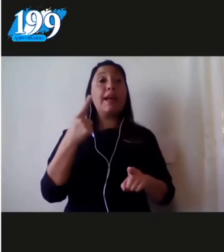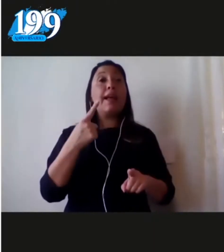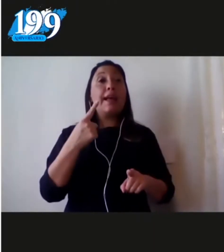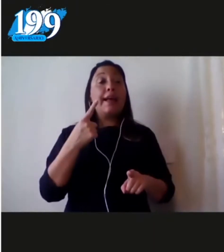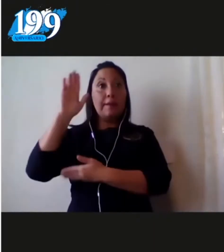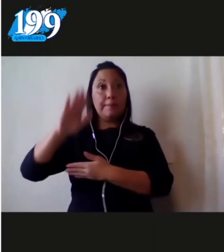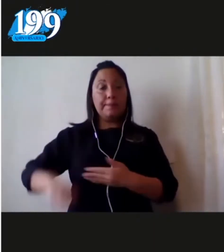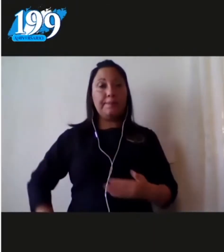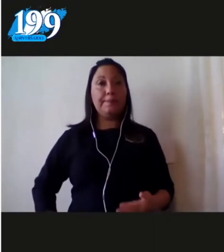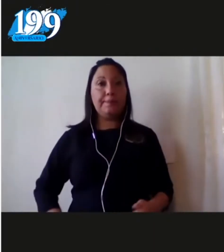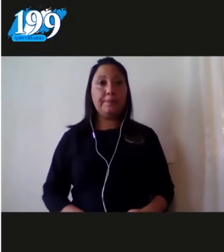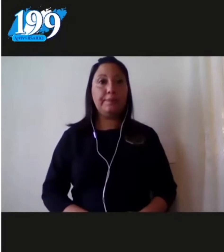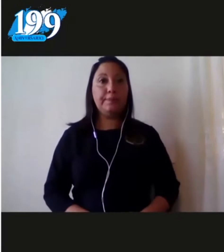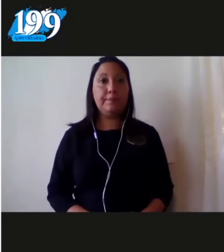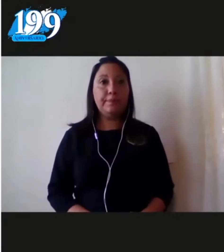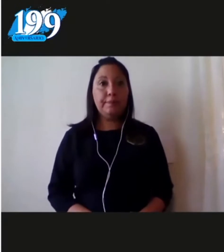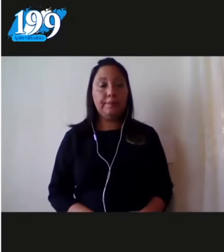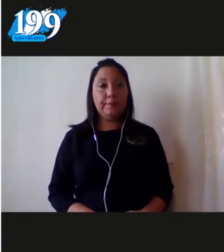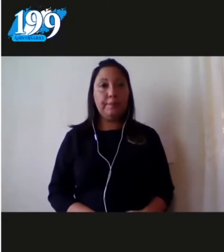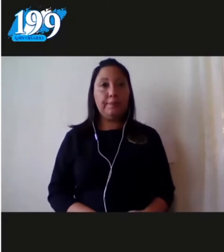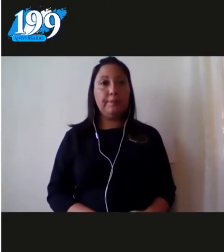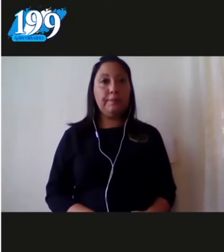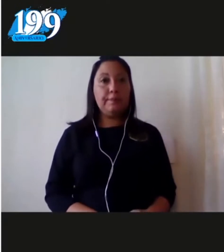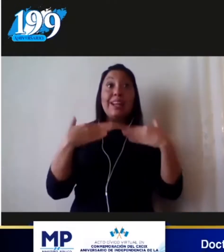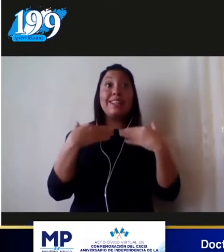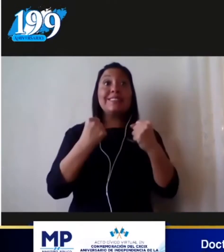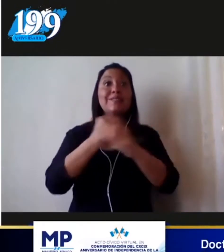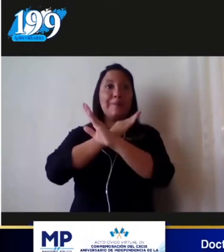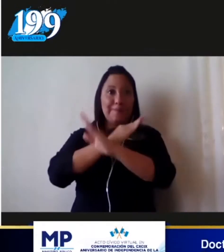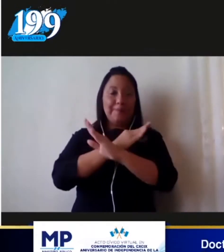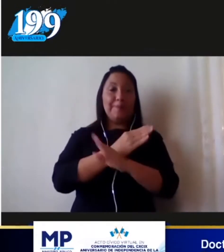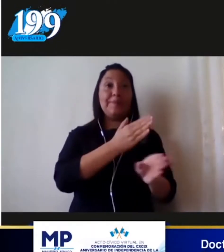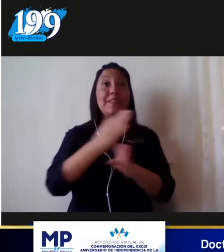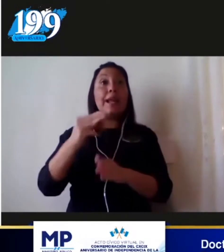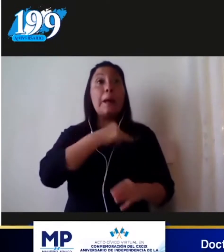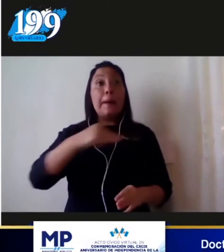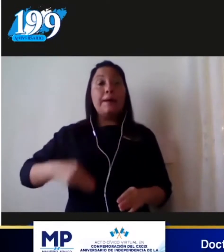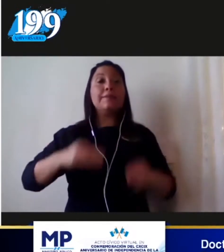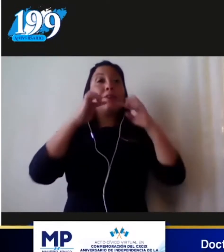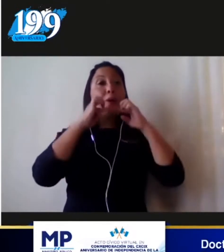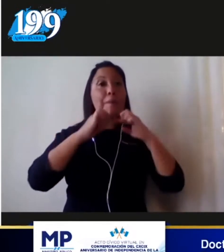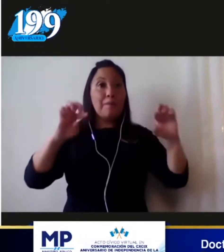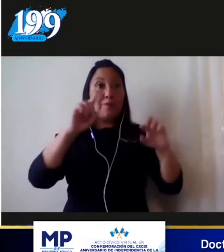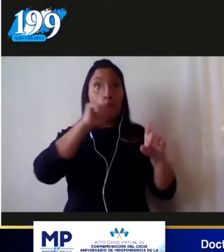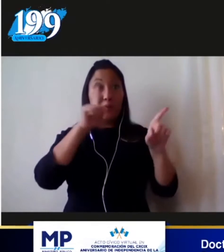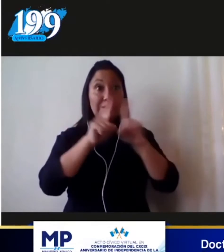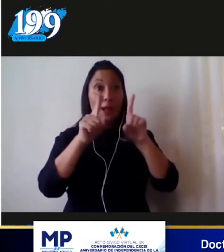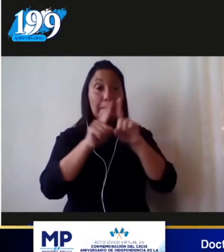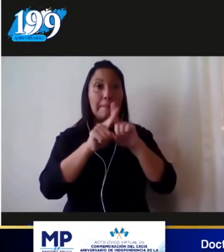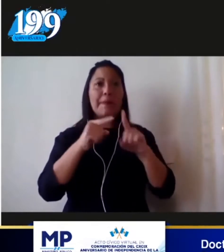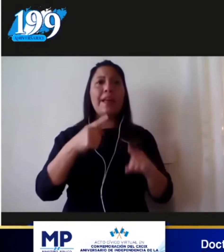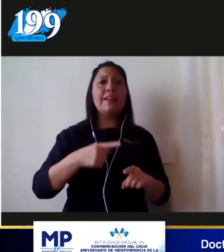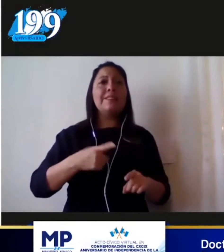afirmó que la pandemia obligó a utilizar recursos electrónicos. Para el Ministerio Público ha sido un